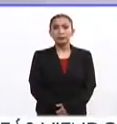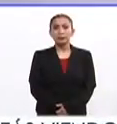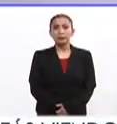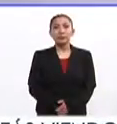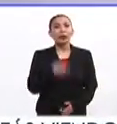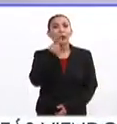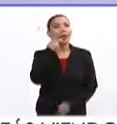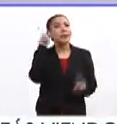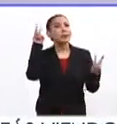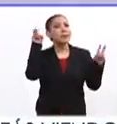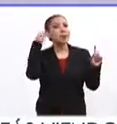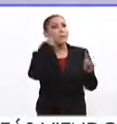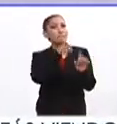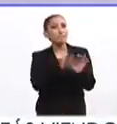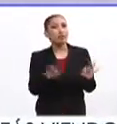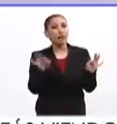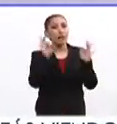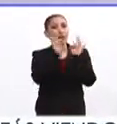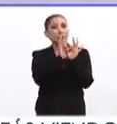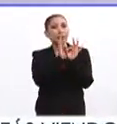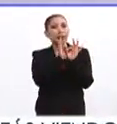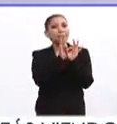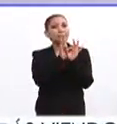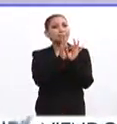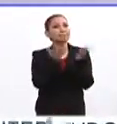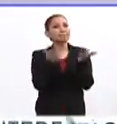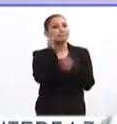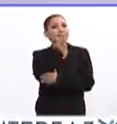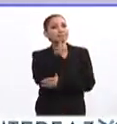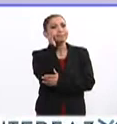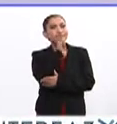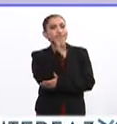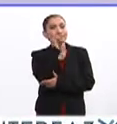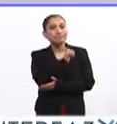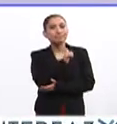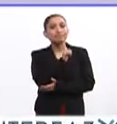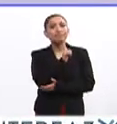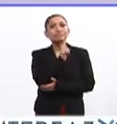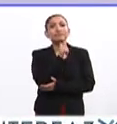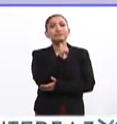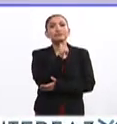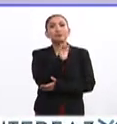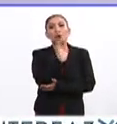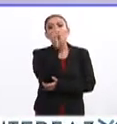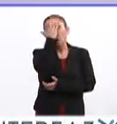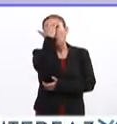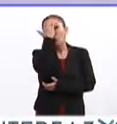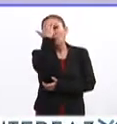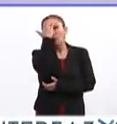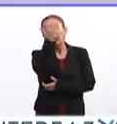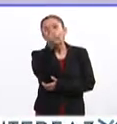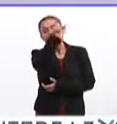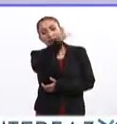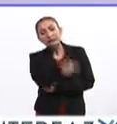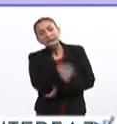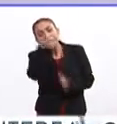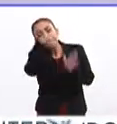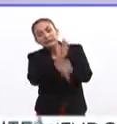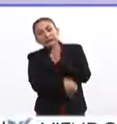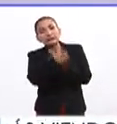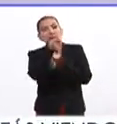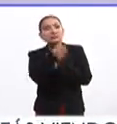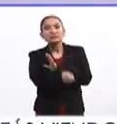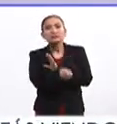Vamos a hablar de un tema muy importante. Es importante siempre conocer las radiografías de